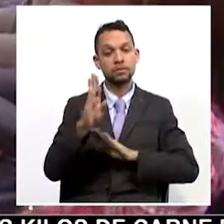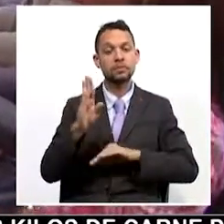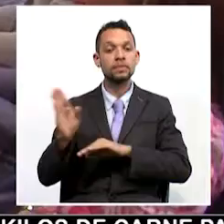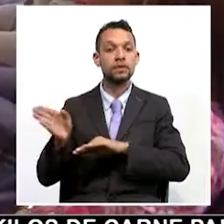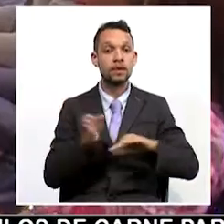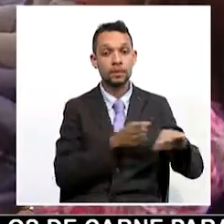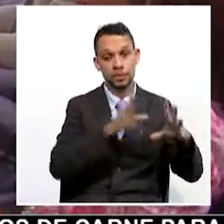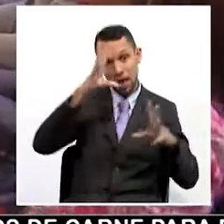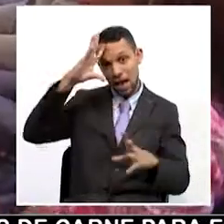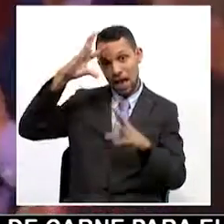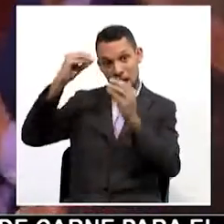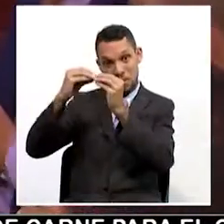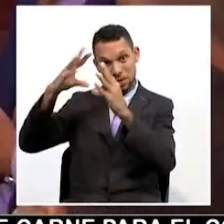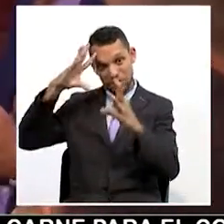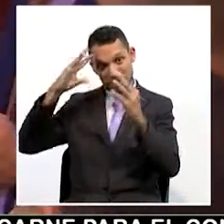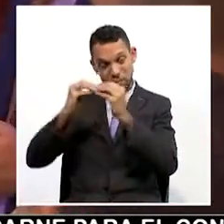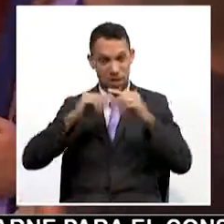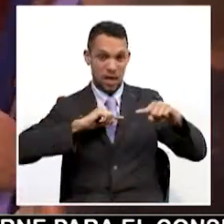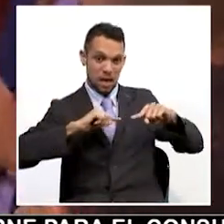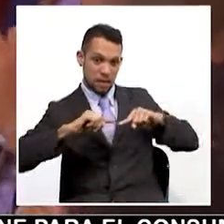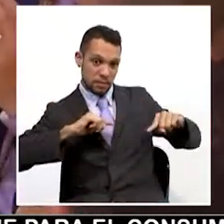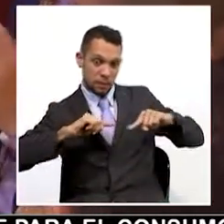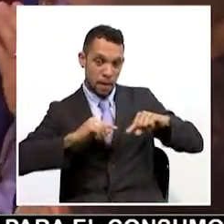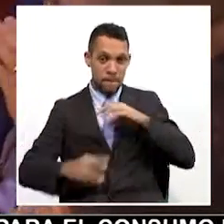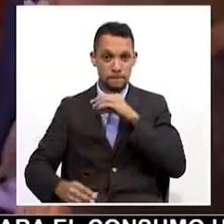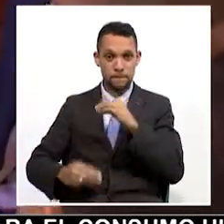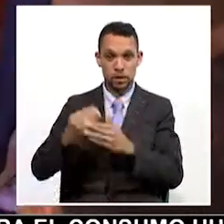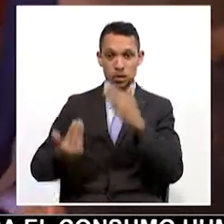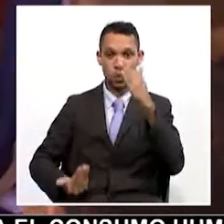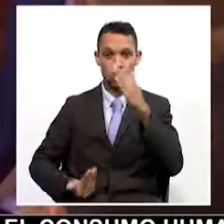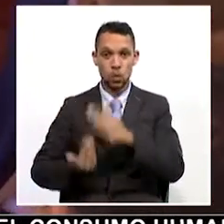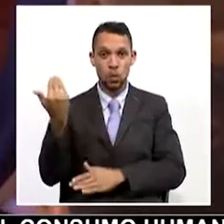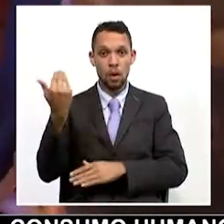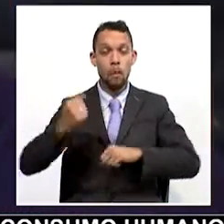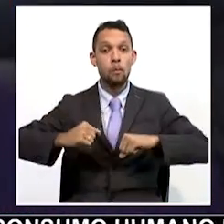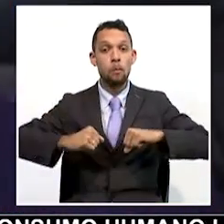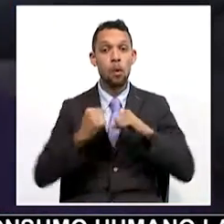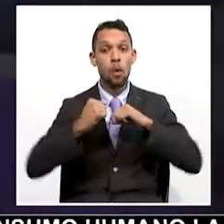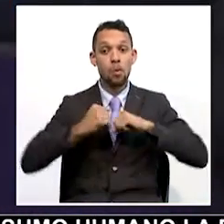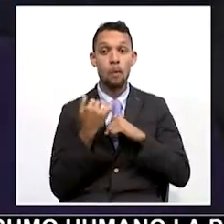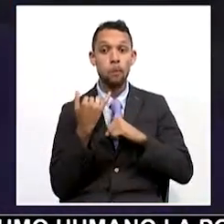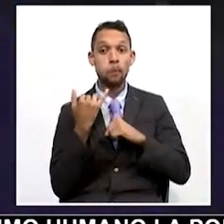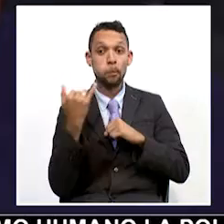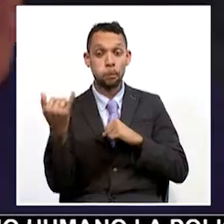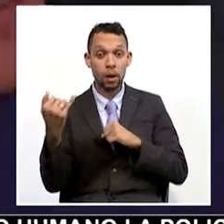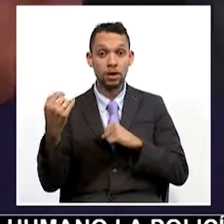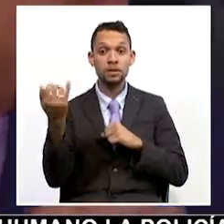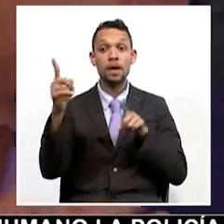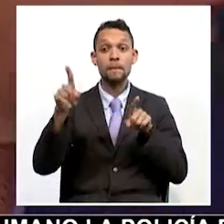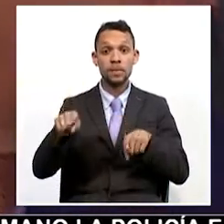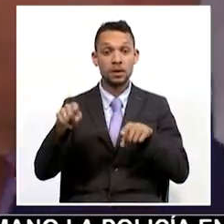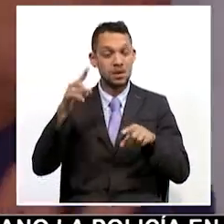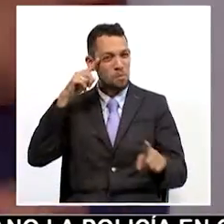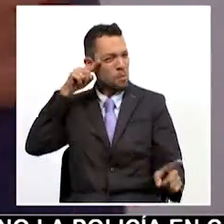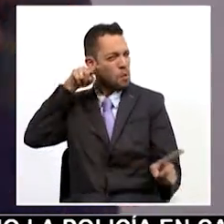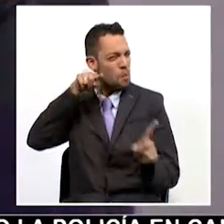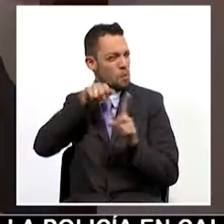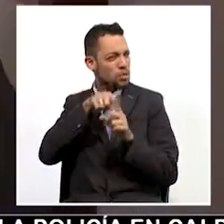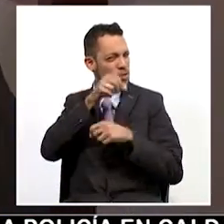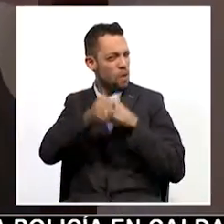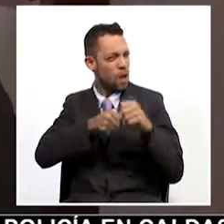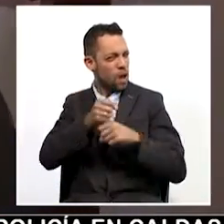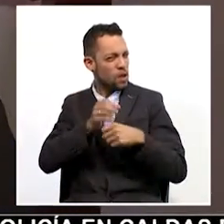de convenios interadministrativos y la inauguración de una nueva sede de Telecafé en Bogotá, en la Casa Risaralda, es otro de los aspectos a